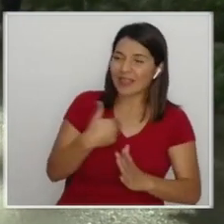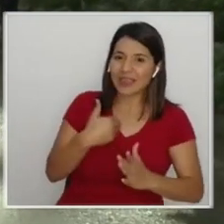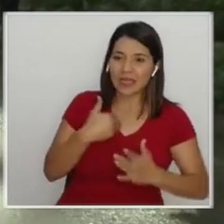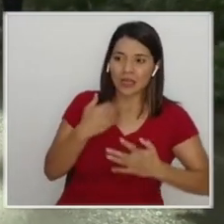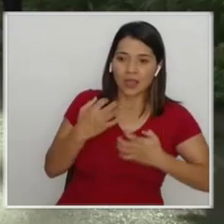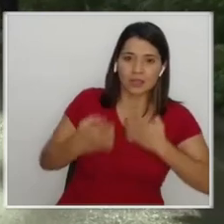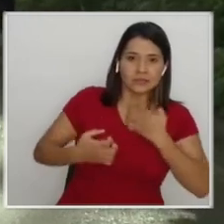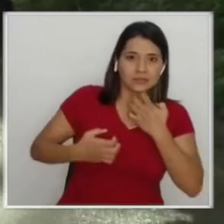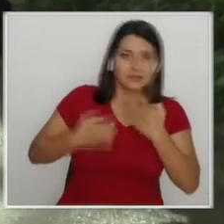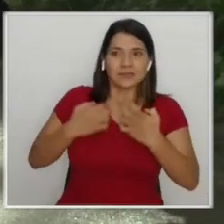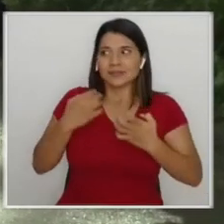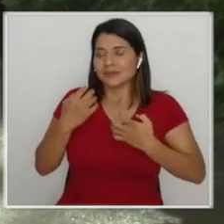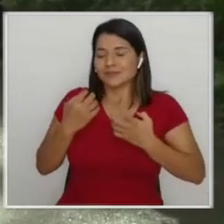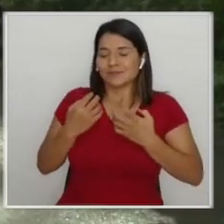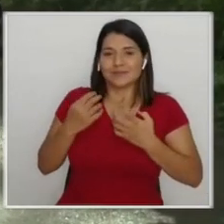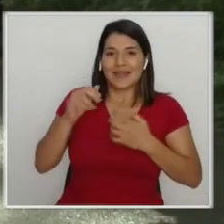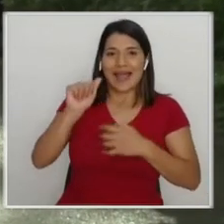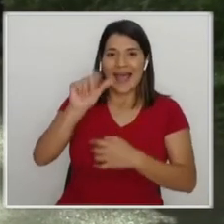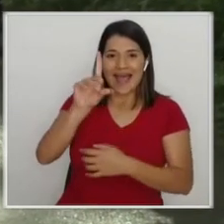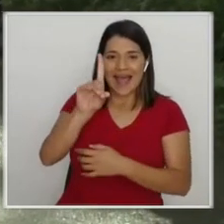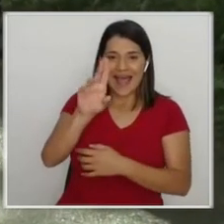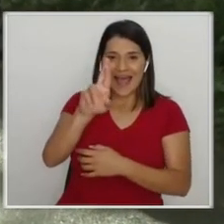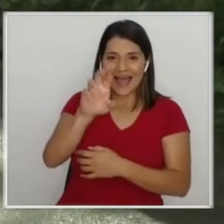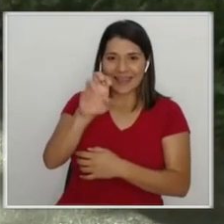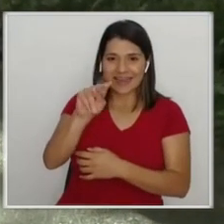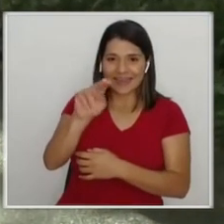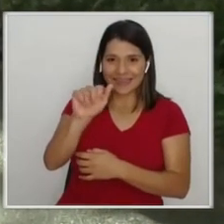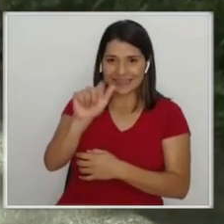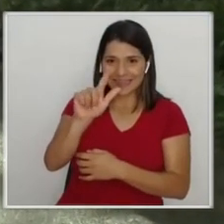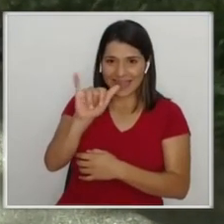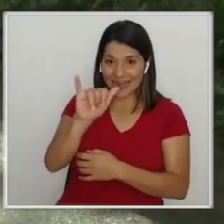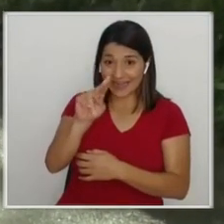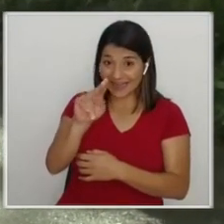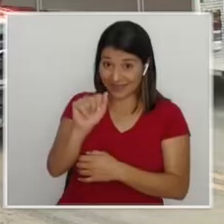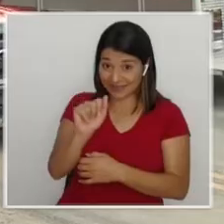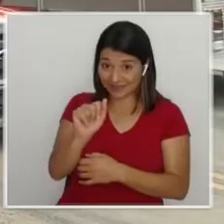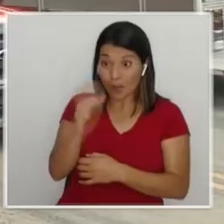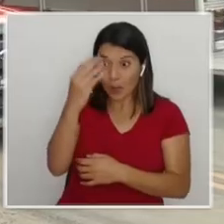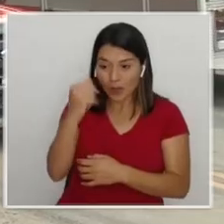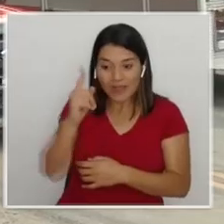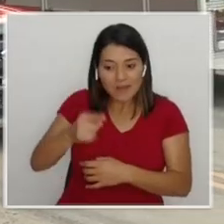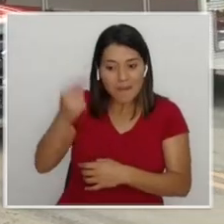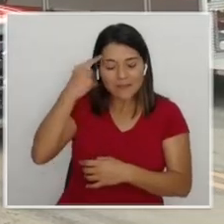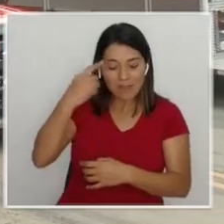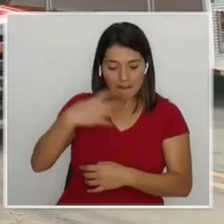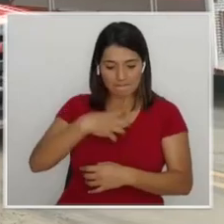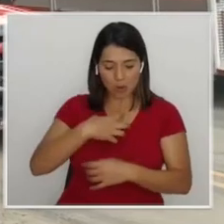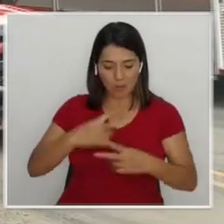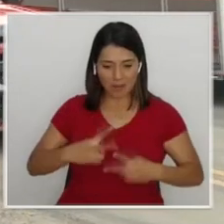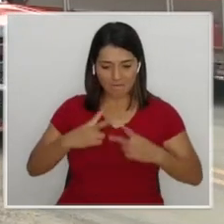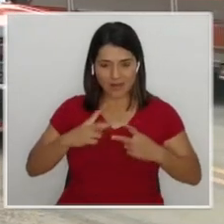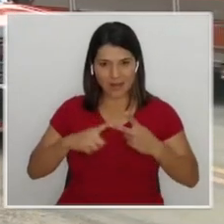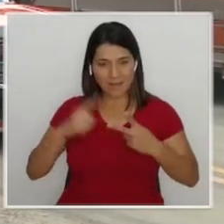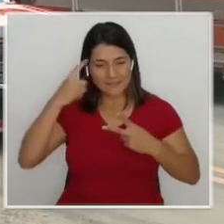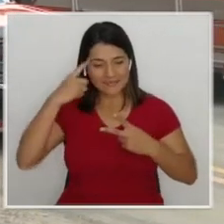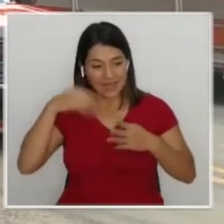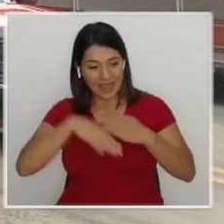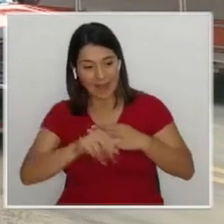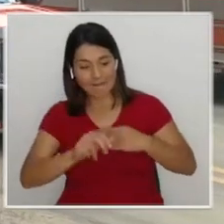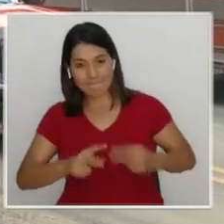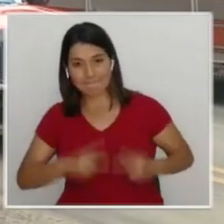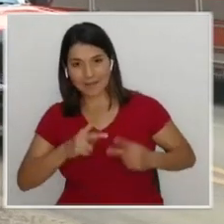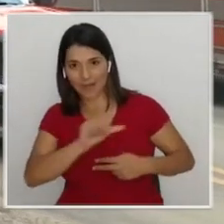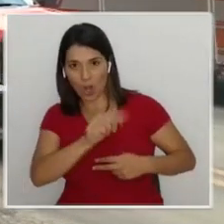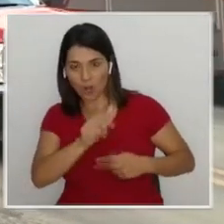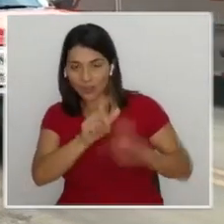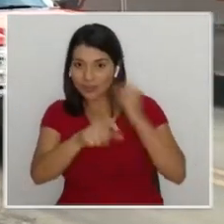de ustedes versus también la vida de otras personas que lo necesitan en ese momento. Nosotros nos entrenamos para entrar donde todo el